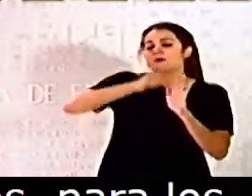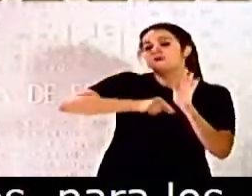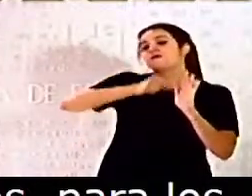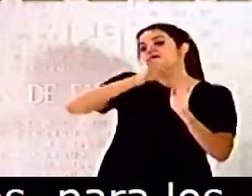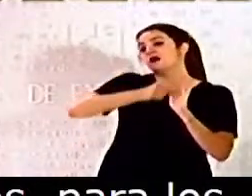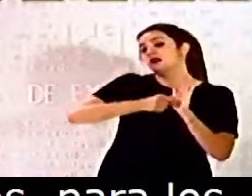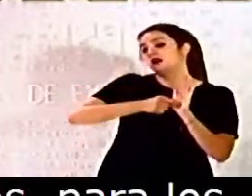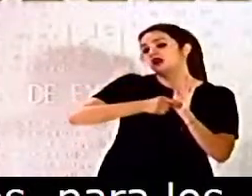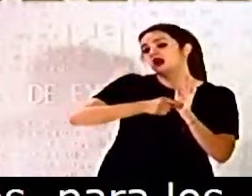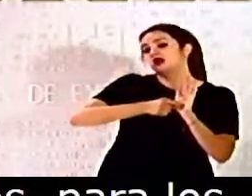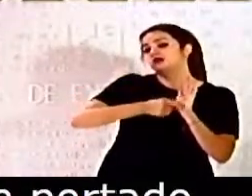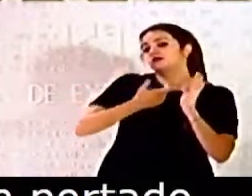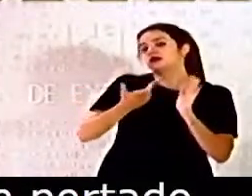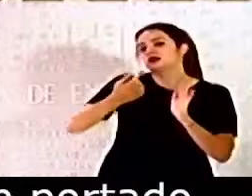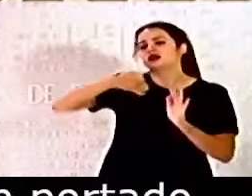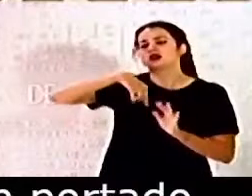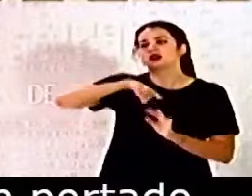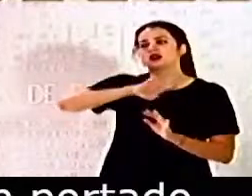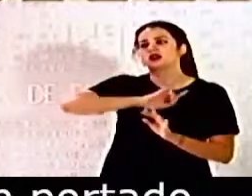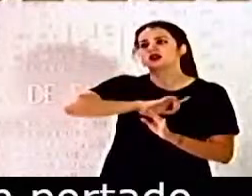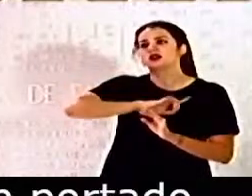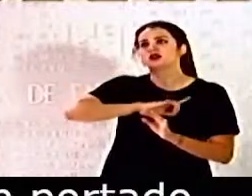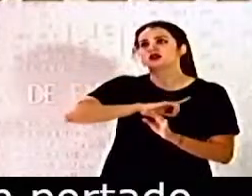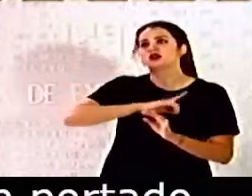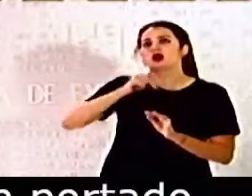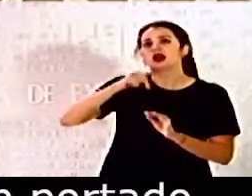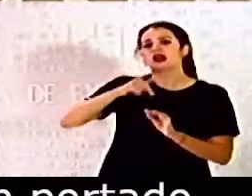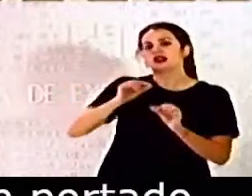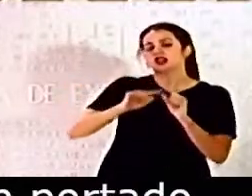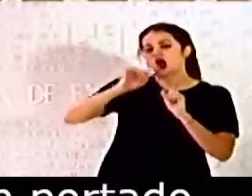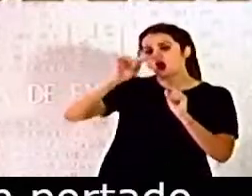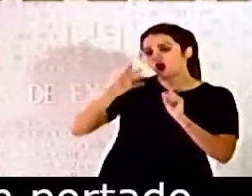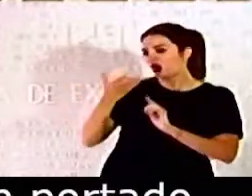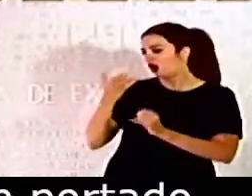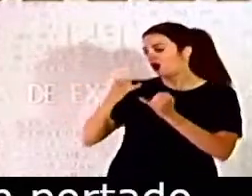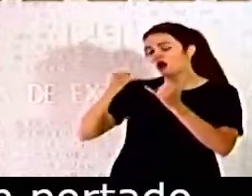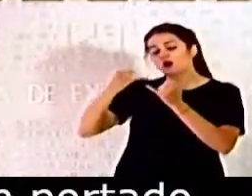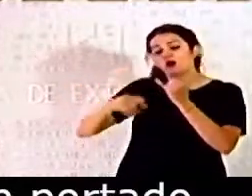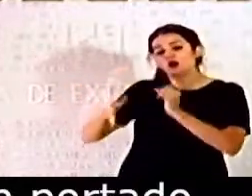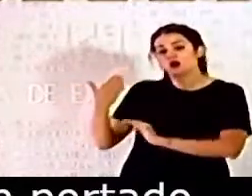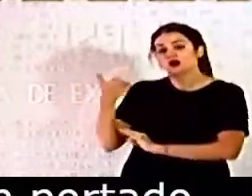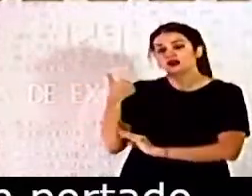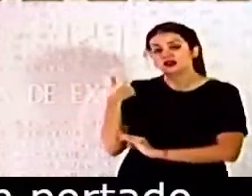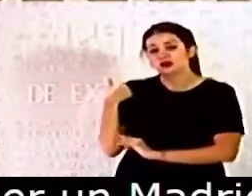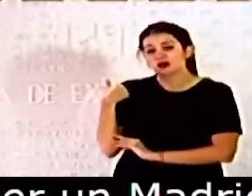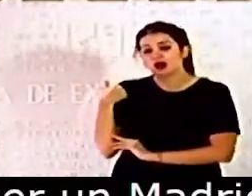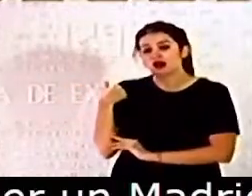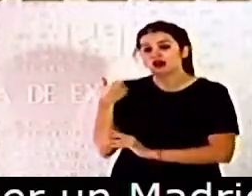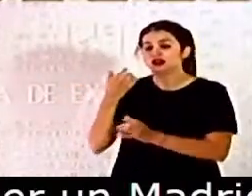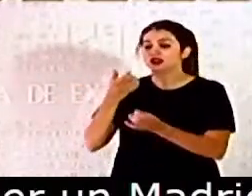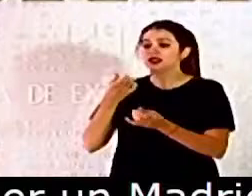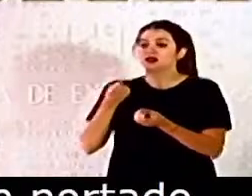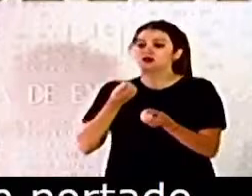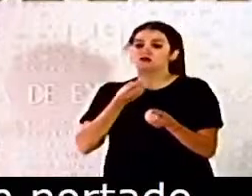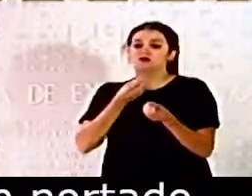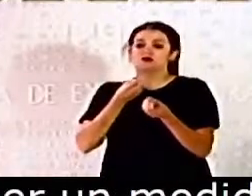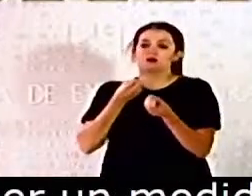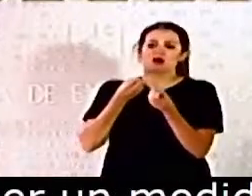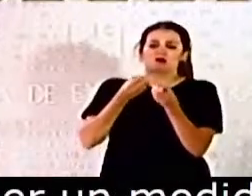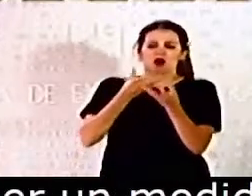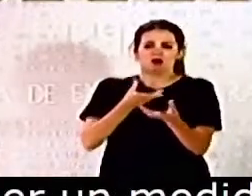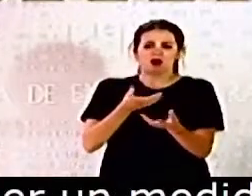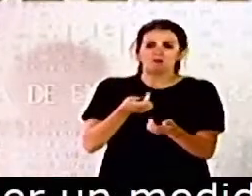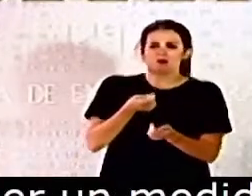nosotros nos ha caracterizado en esta última ola haber sido poco intervencionistas desde el primer momento, poco